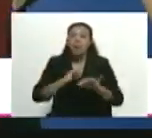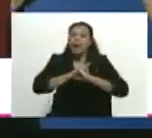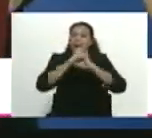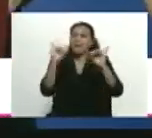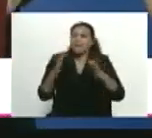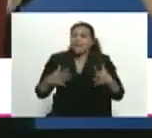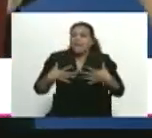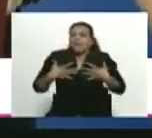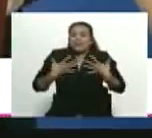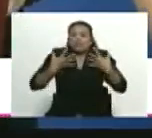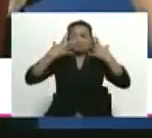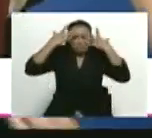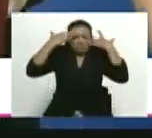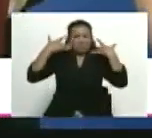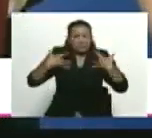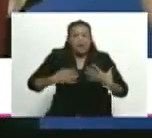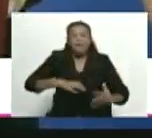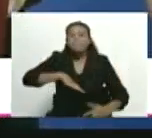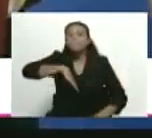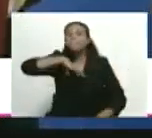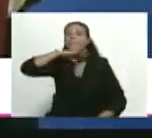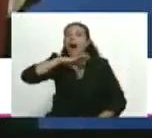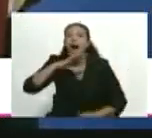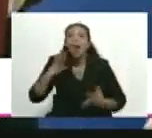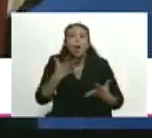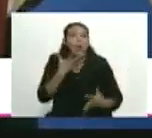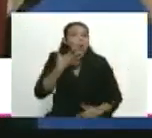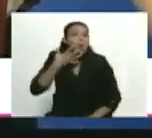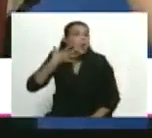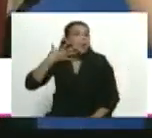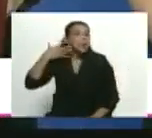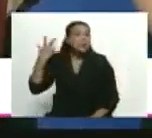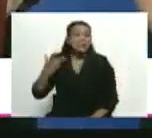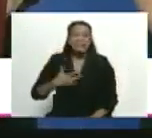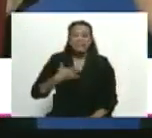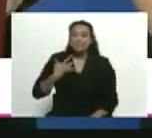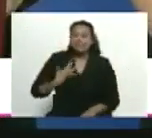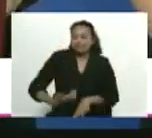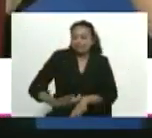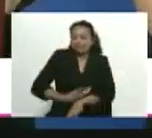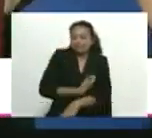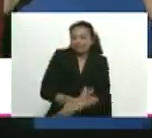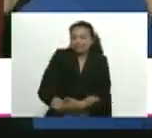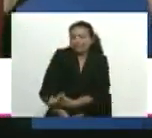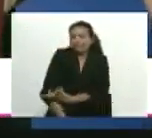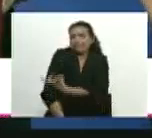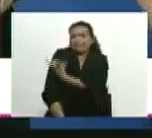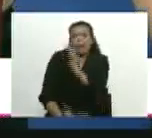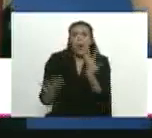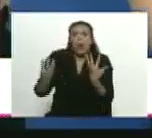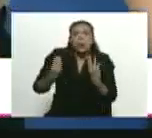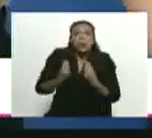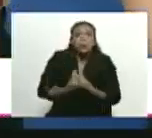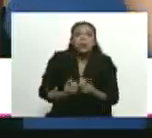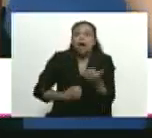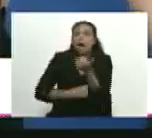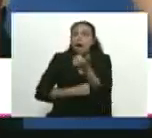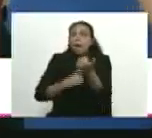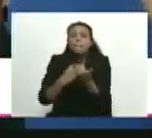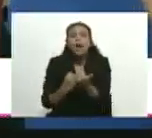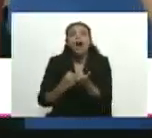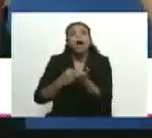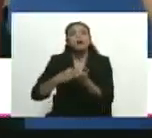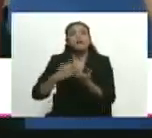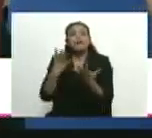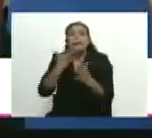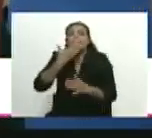no cabe dentro de ninguno de nosotros, la felicidad y el orgullo que sentimos de que usted siempre está allí con nosotros, que nos acompaña, y qué